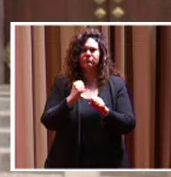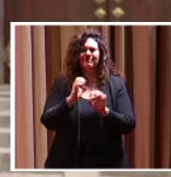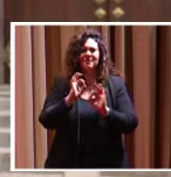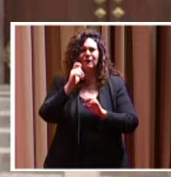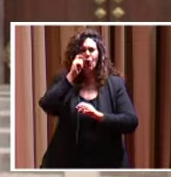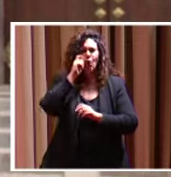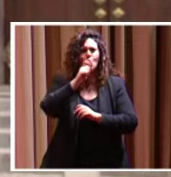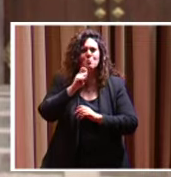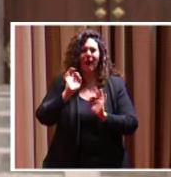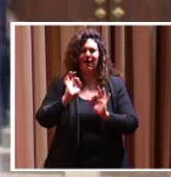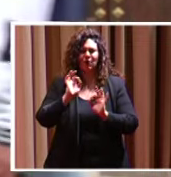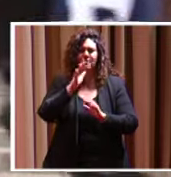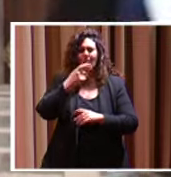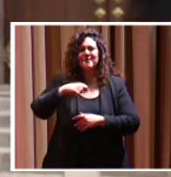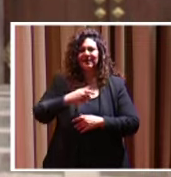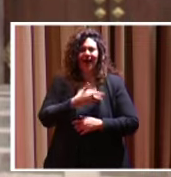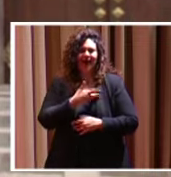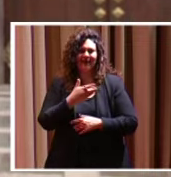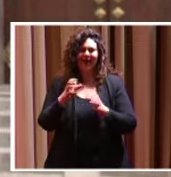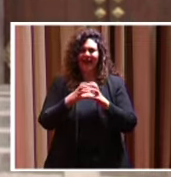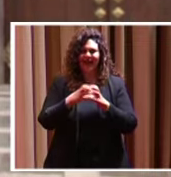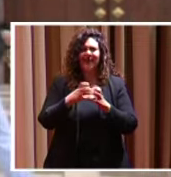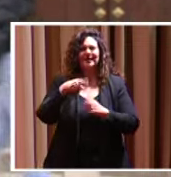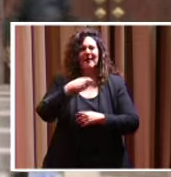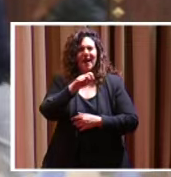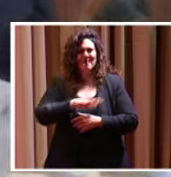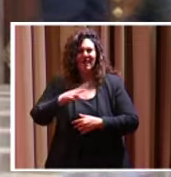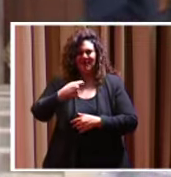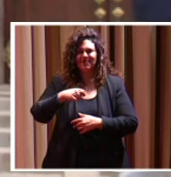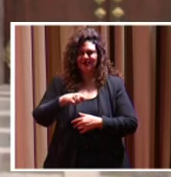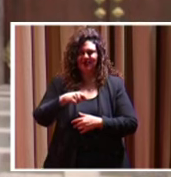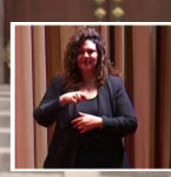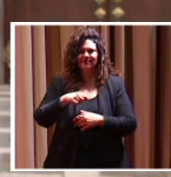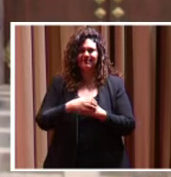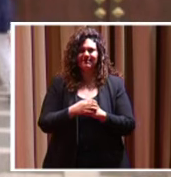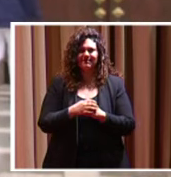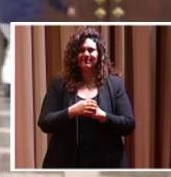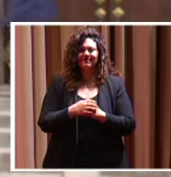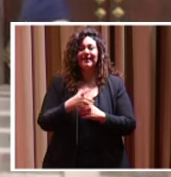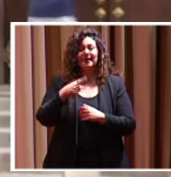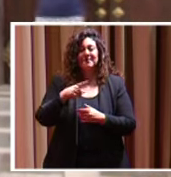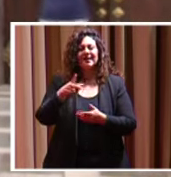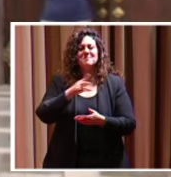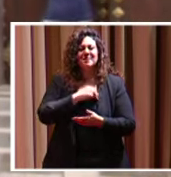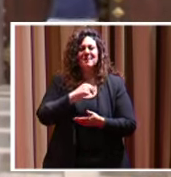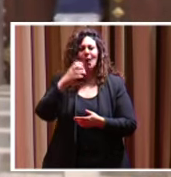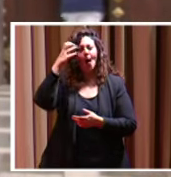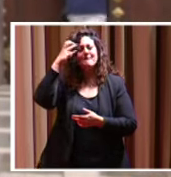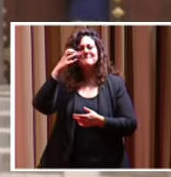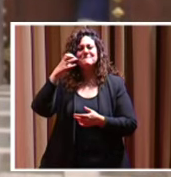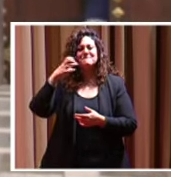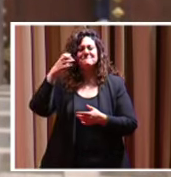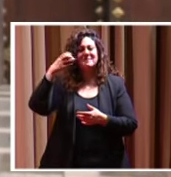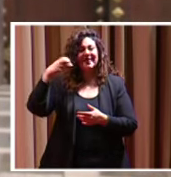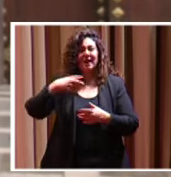humana, siendo presidente de Cáritas Granadina y Española, recibiendo en su nombre el premio del Príncipe de Asturias. Una vez